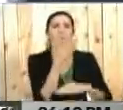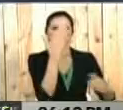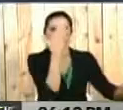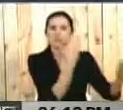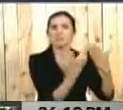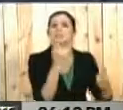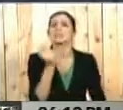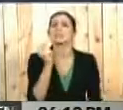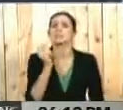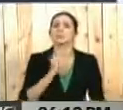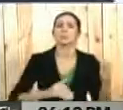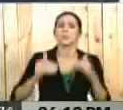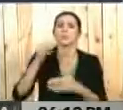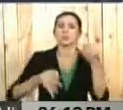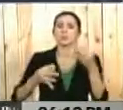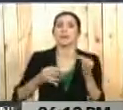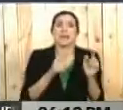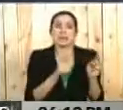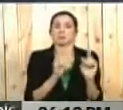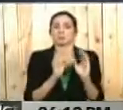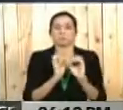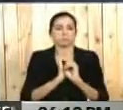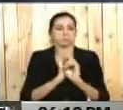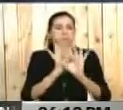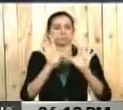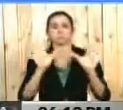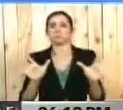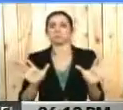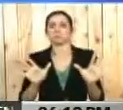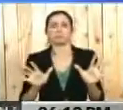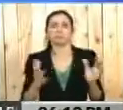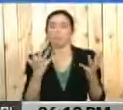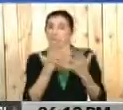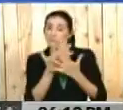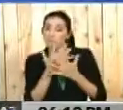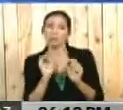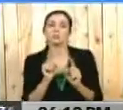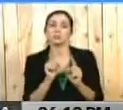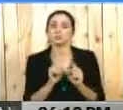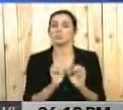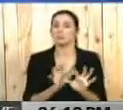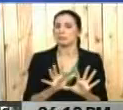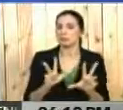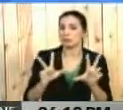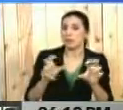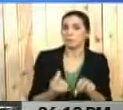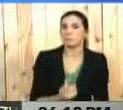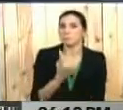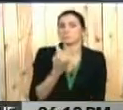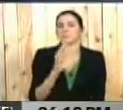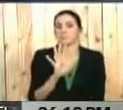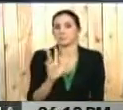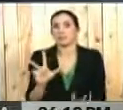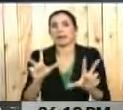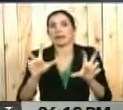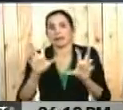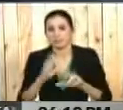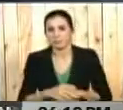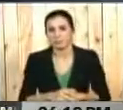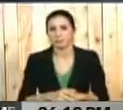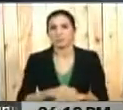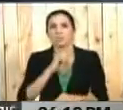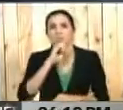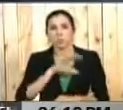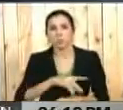Justicia para que le ponga orden y esclarezca esta situación muy anómala, muy inédita en todo lo que es la